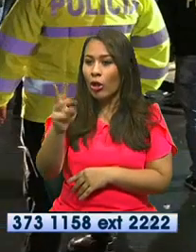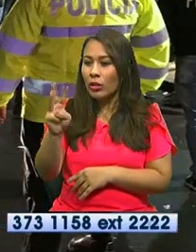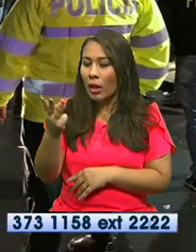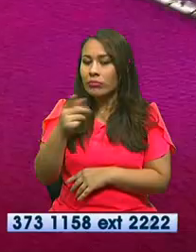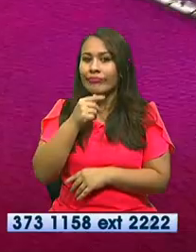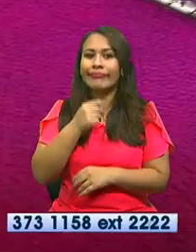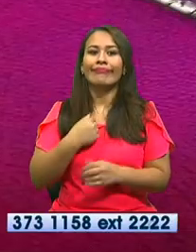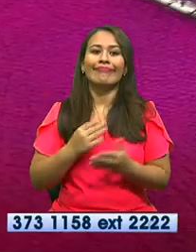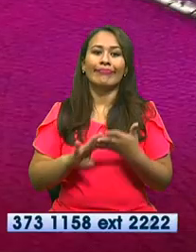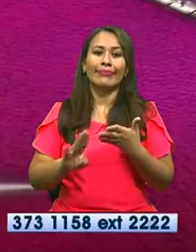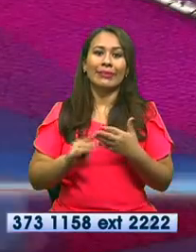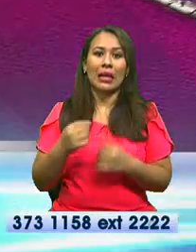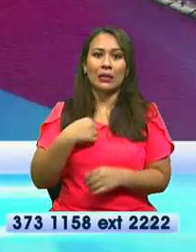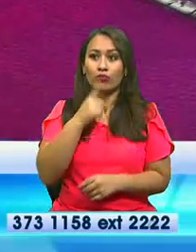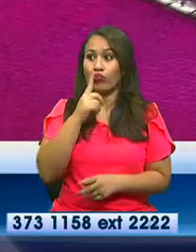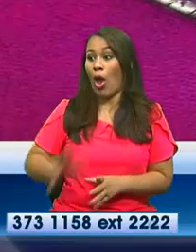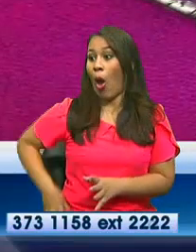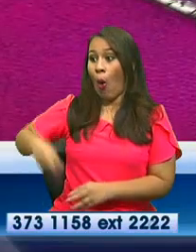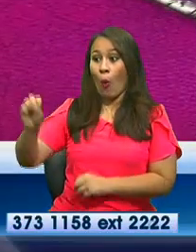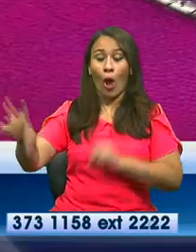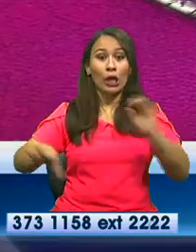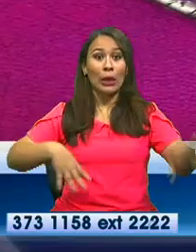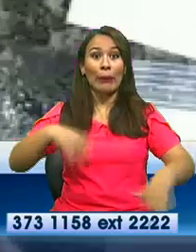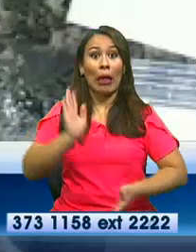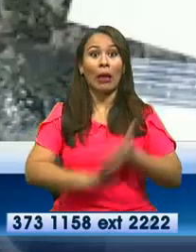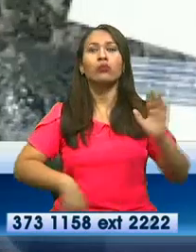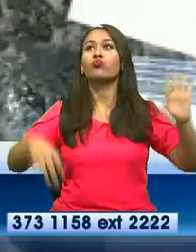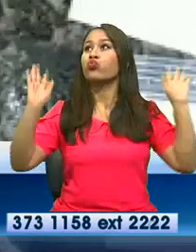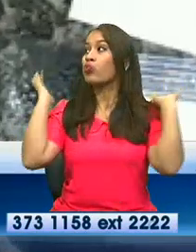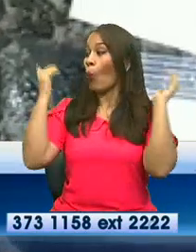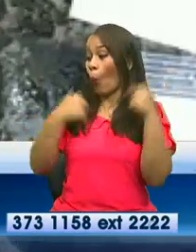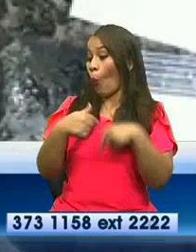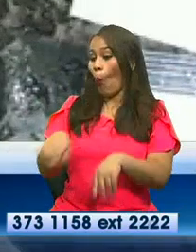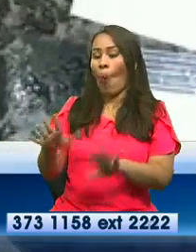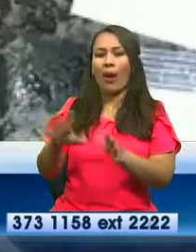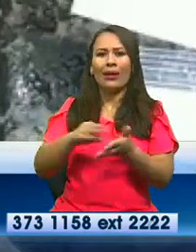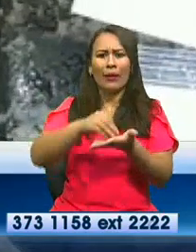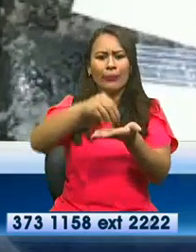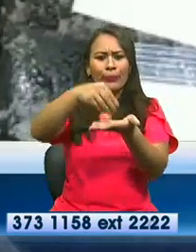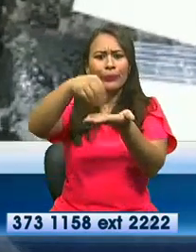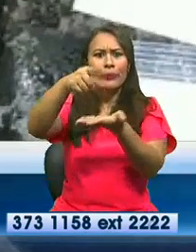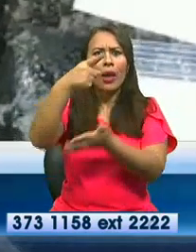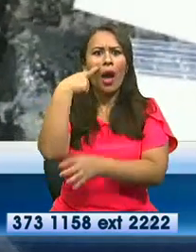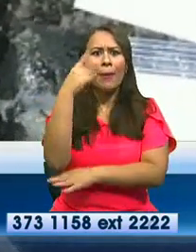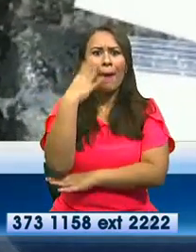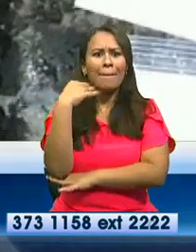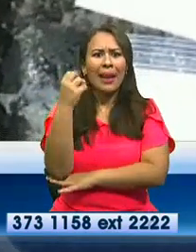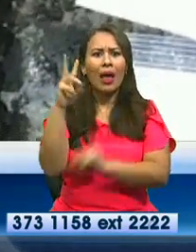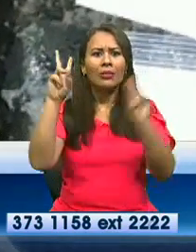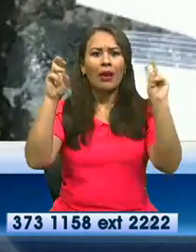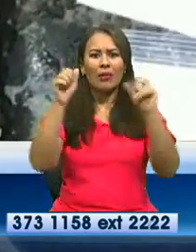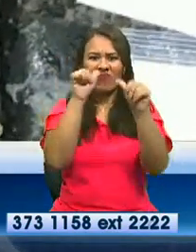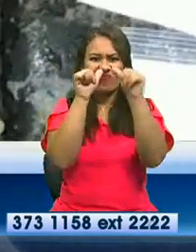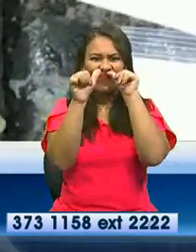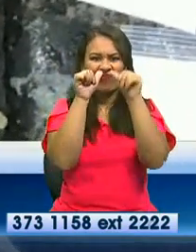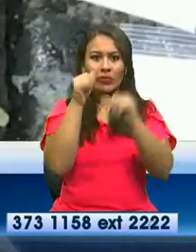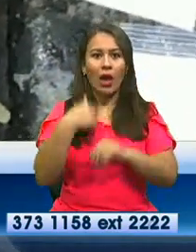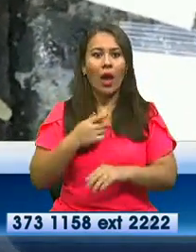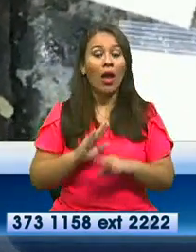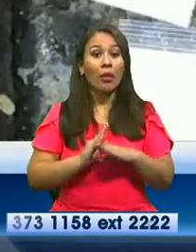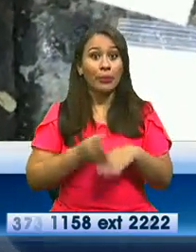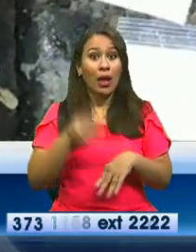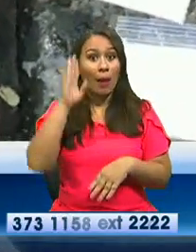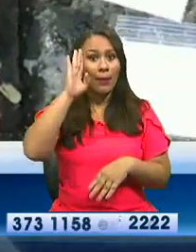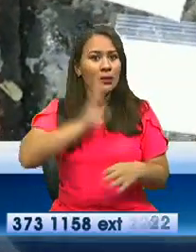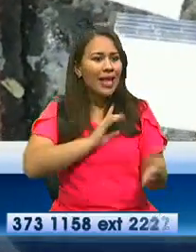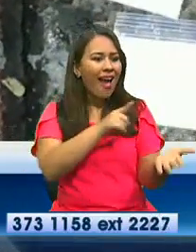con las autoridades, dejaron abandonadas armas blancas, así como varios sobres que contenían una sustancia blanquecina, que luego los agentes